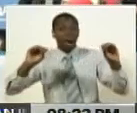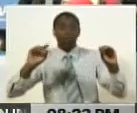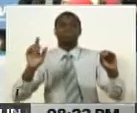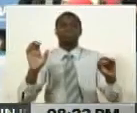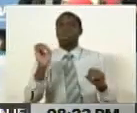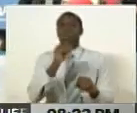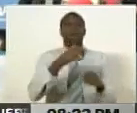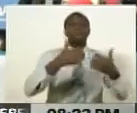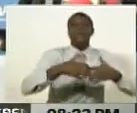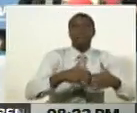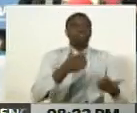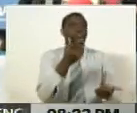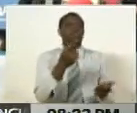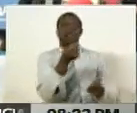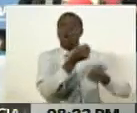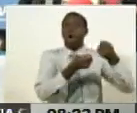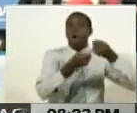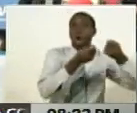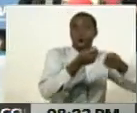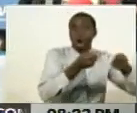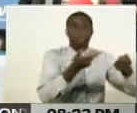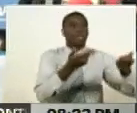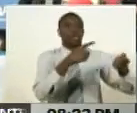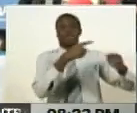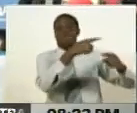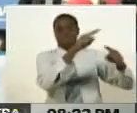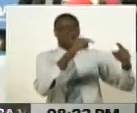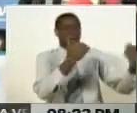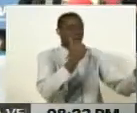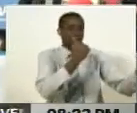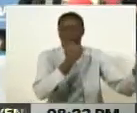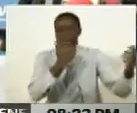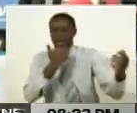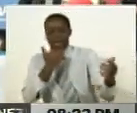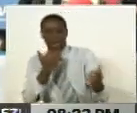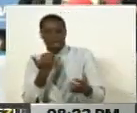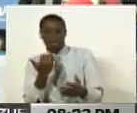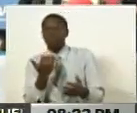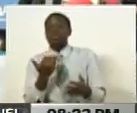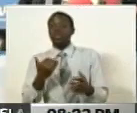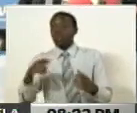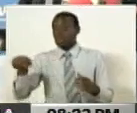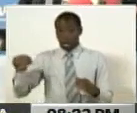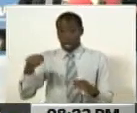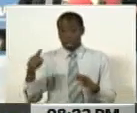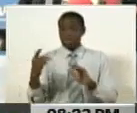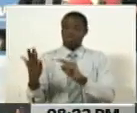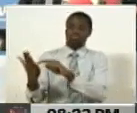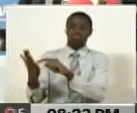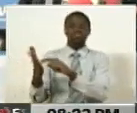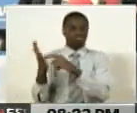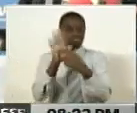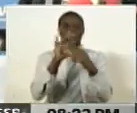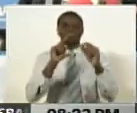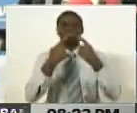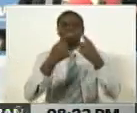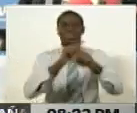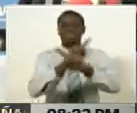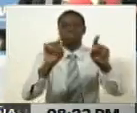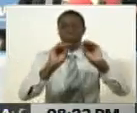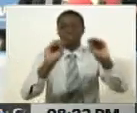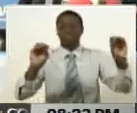empresarial, económico, vecinal, comunal, va a entender el mensaje que estoy tratando de explicar. Cuando se convoca